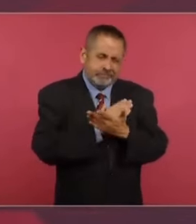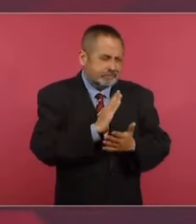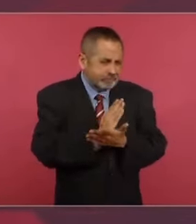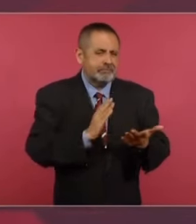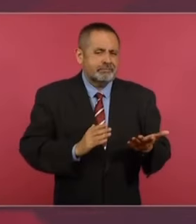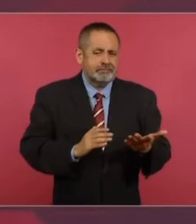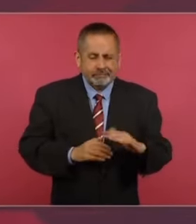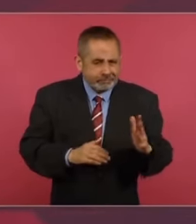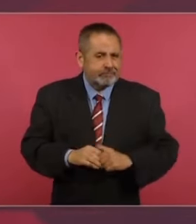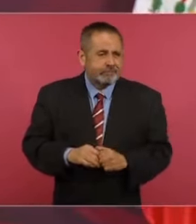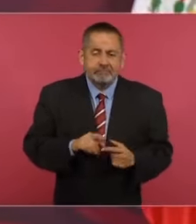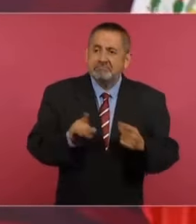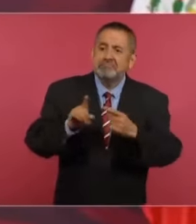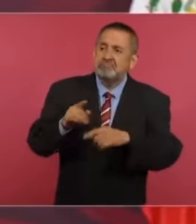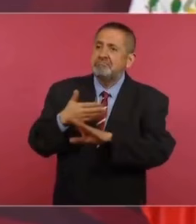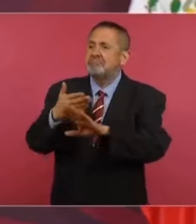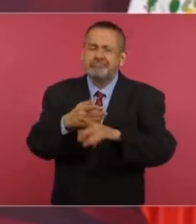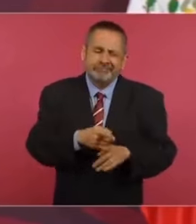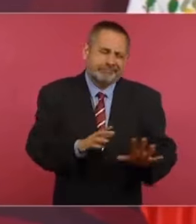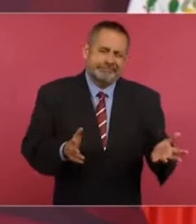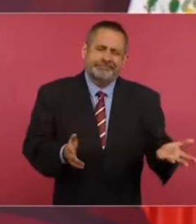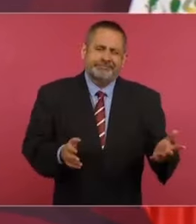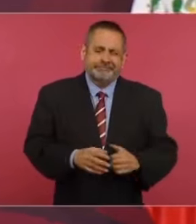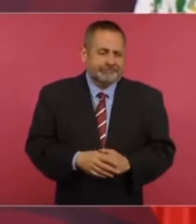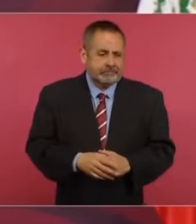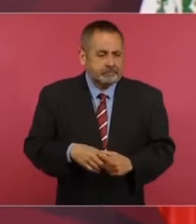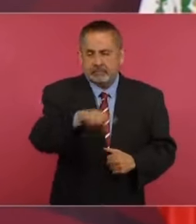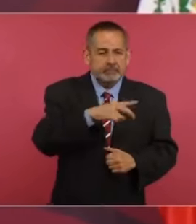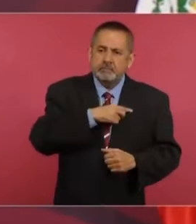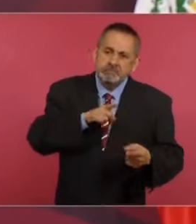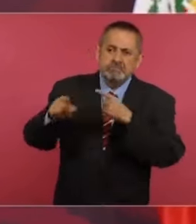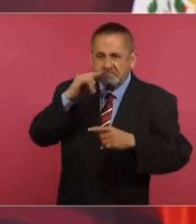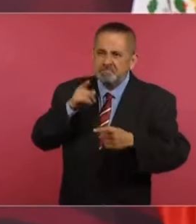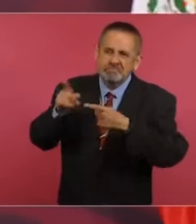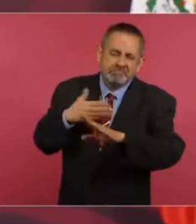de ofender a la gente, que no ofendan